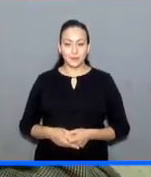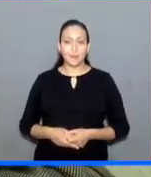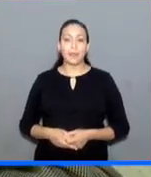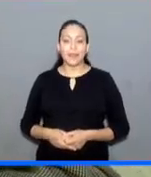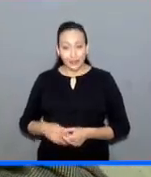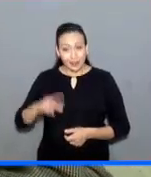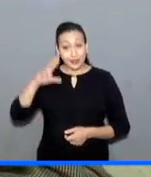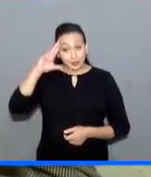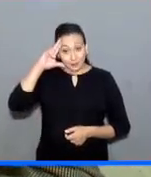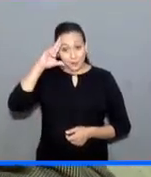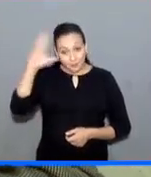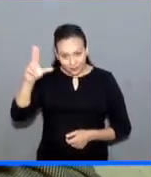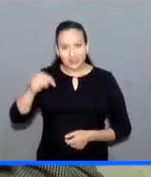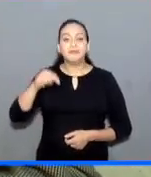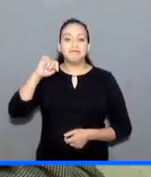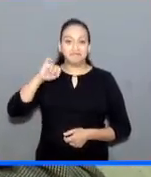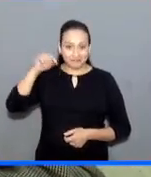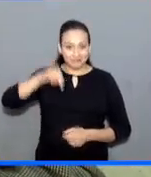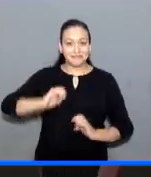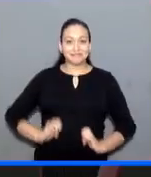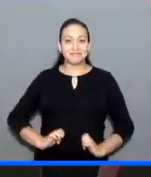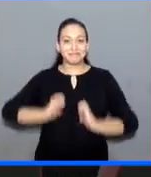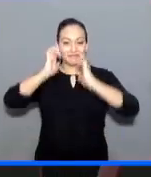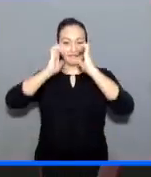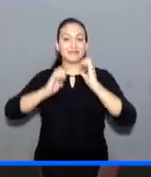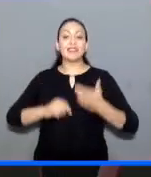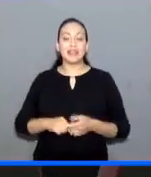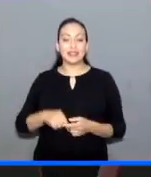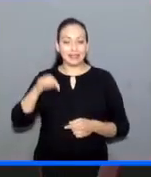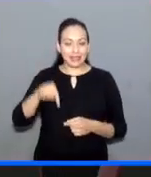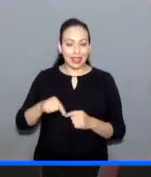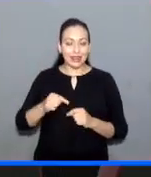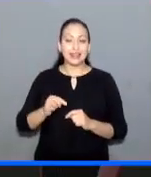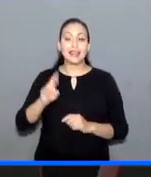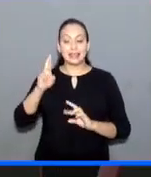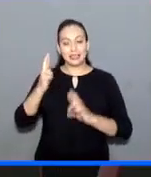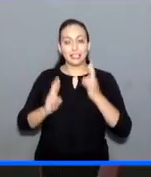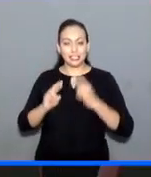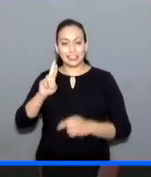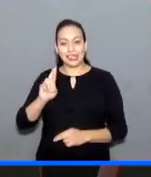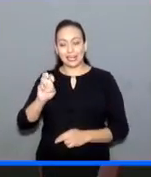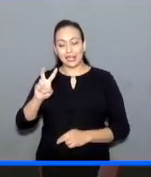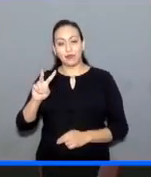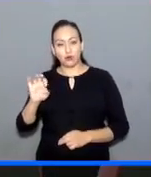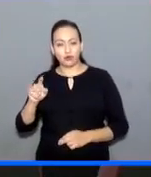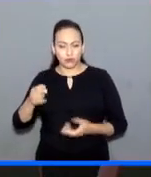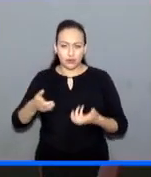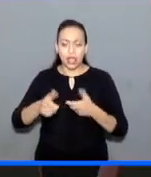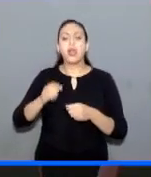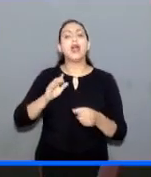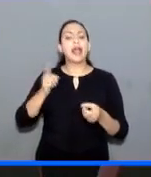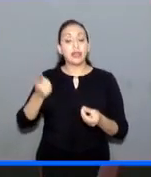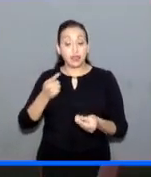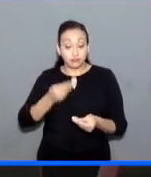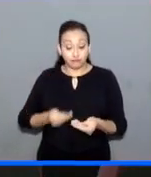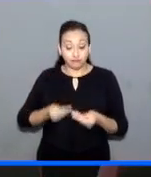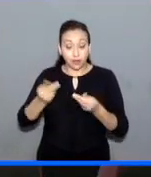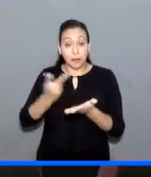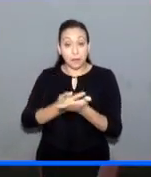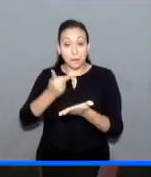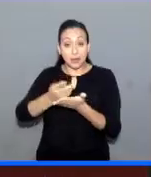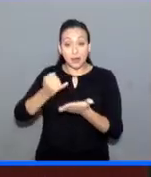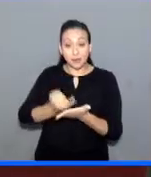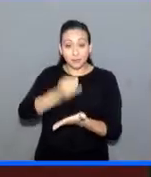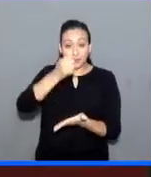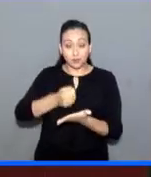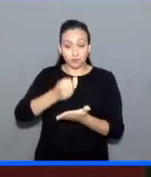de Revolución, muchas gracias y muy buenas tardes para todos, donde se llevó a cabo la ceremonia de entrega del Premio Sentencias